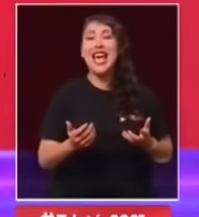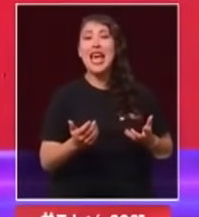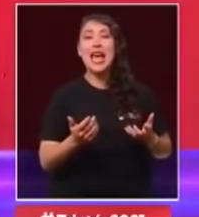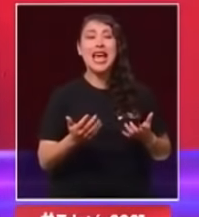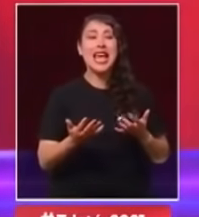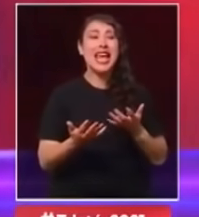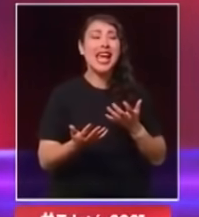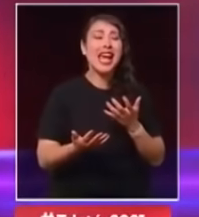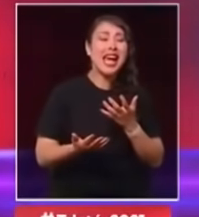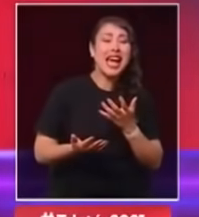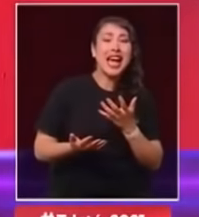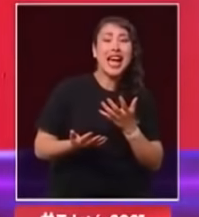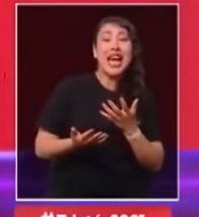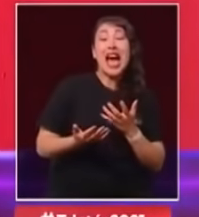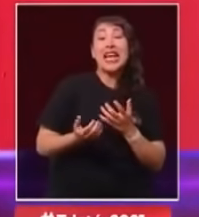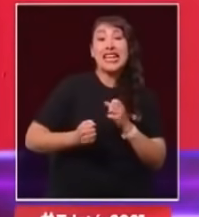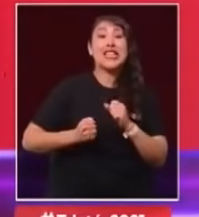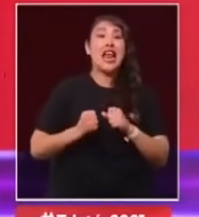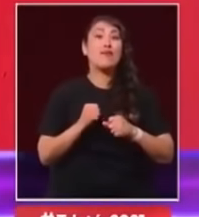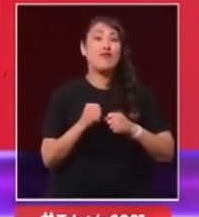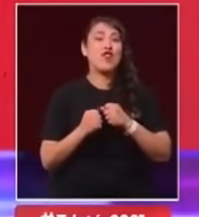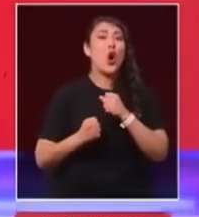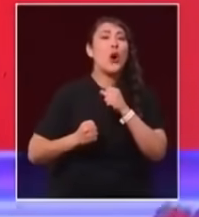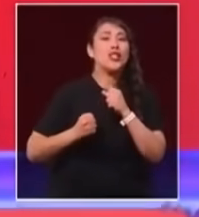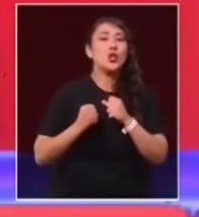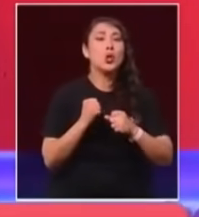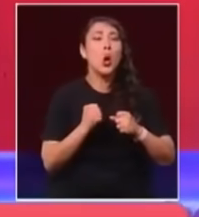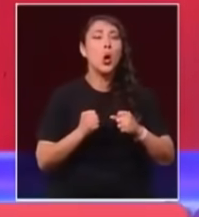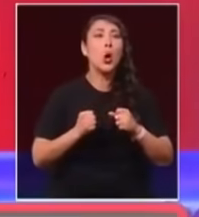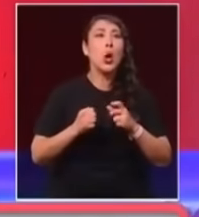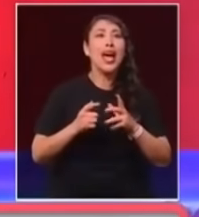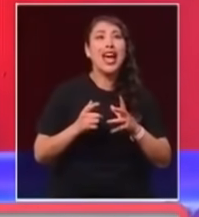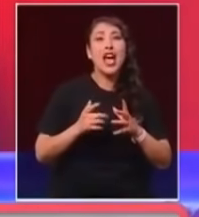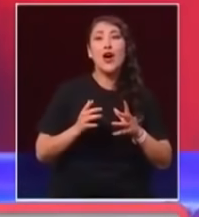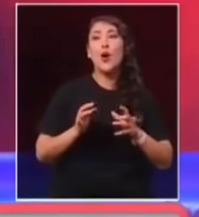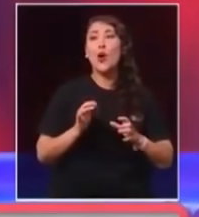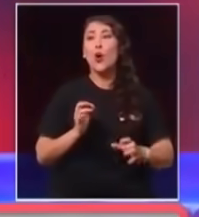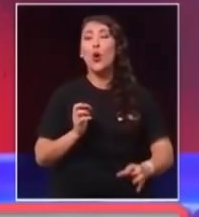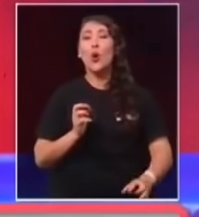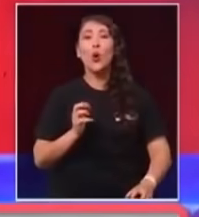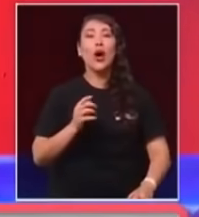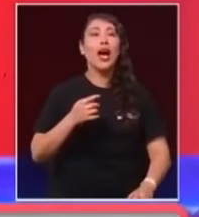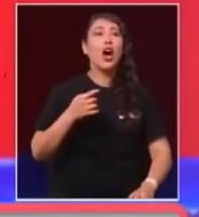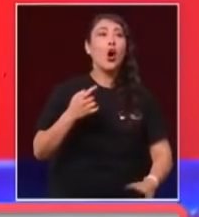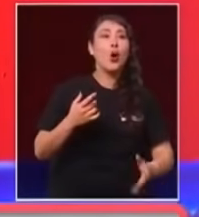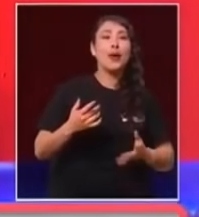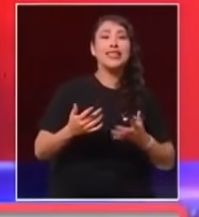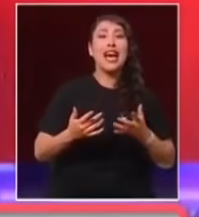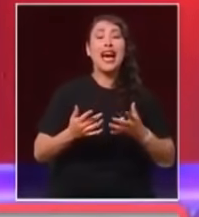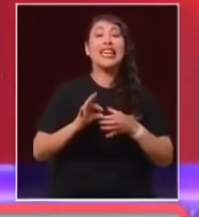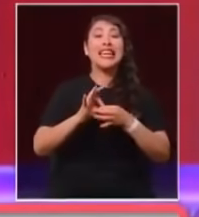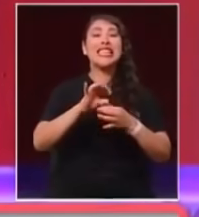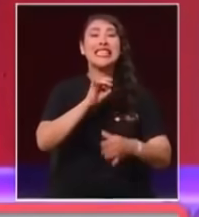Muy nervioso. Gracias, chola. So,